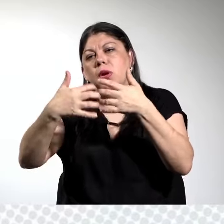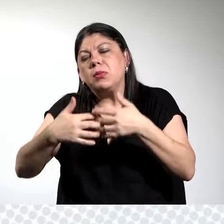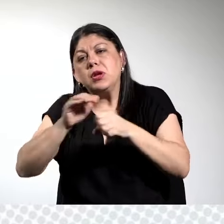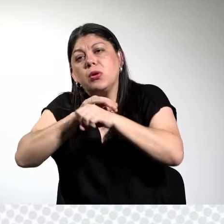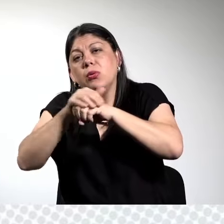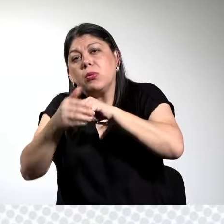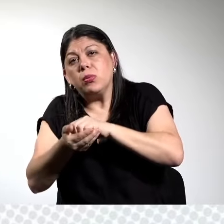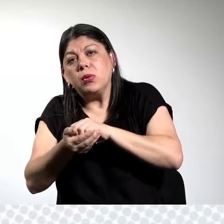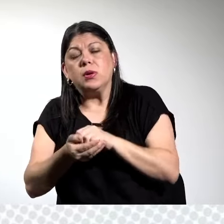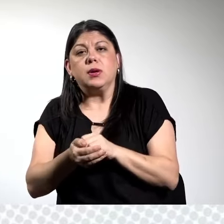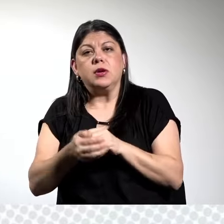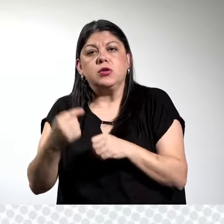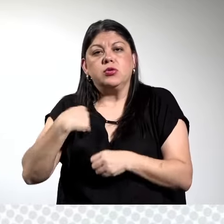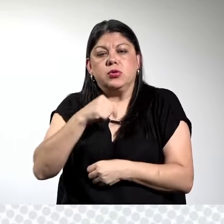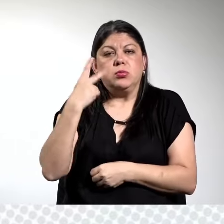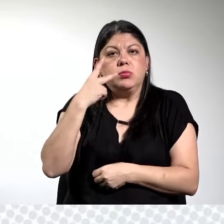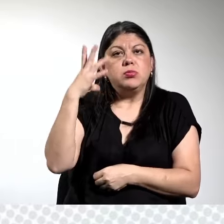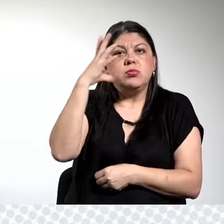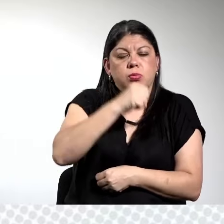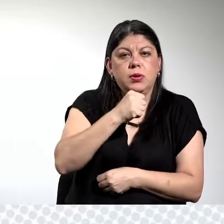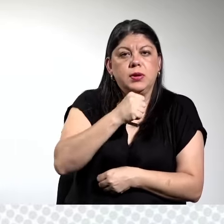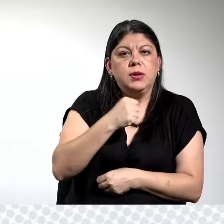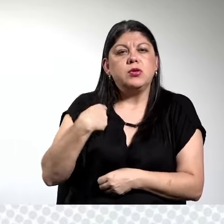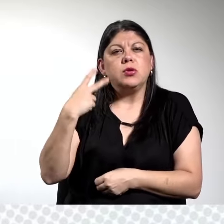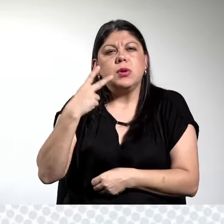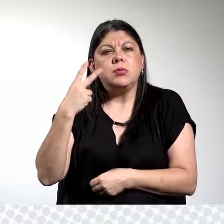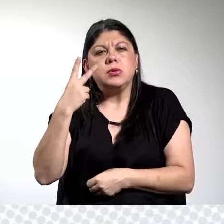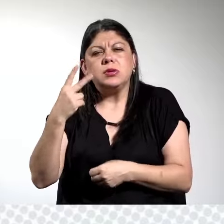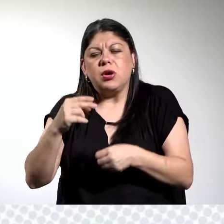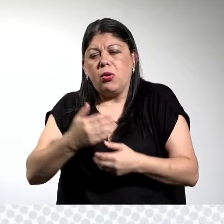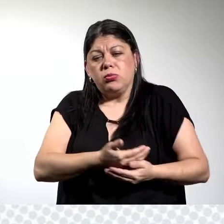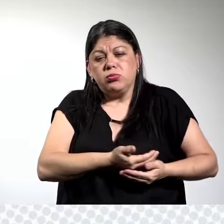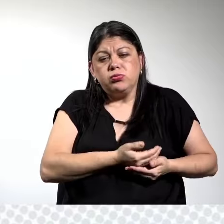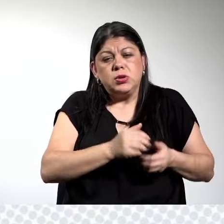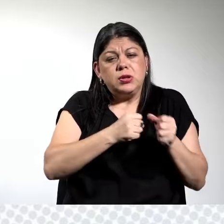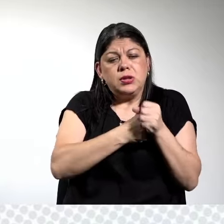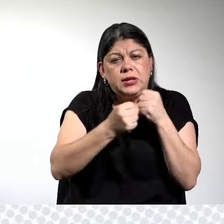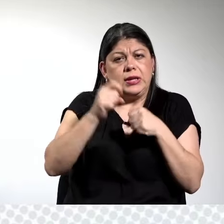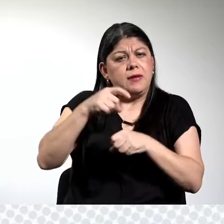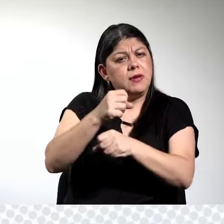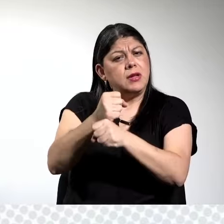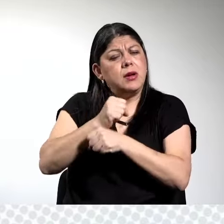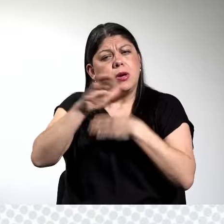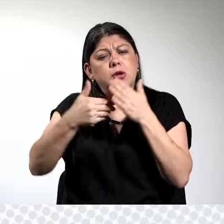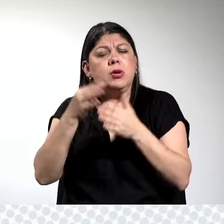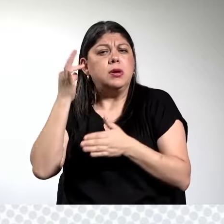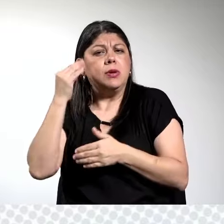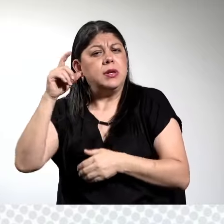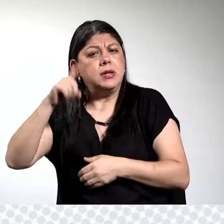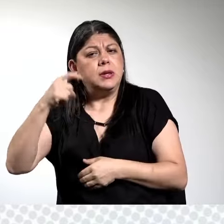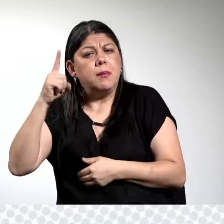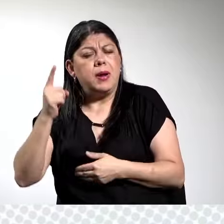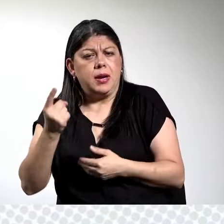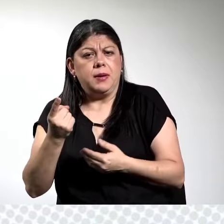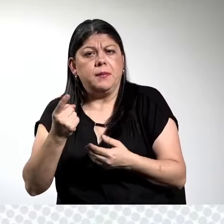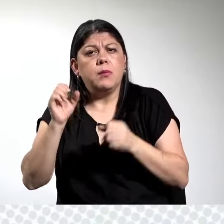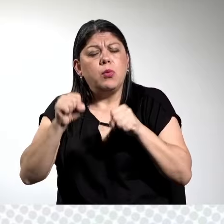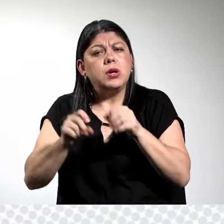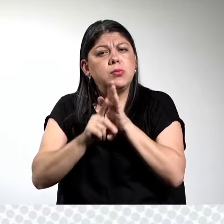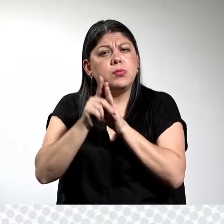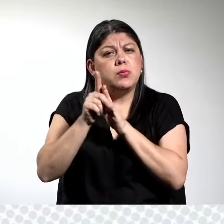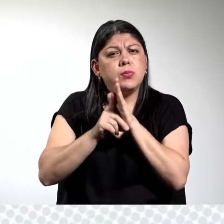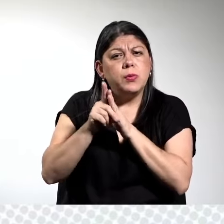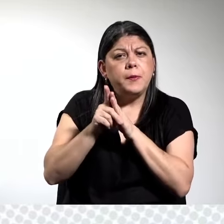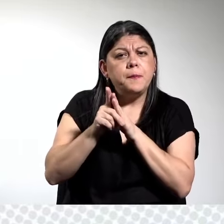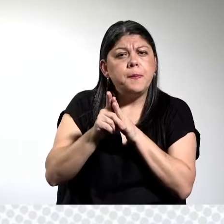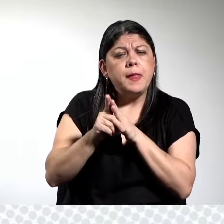o algo por el estilo, que hemos visto esos casos y que se aseguren salas de lactancia y que se asegure todo lo que necesita una mujer para poder tener precisamente pues